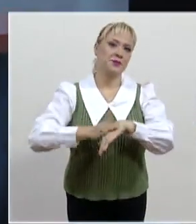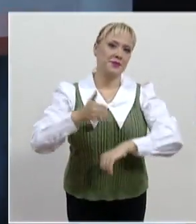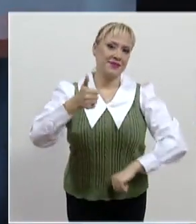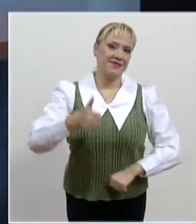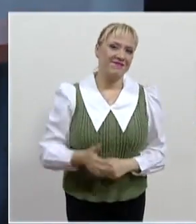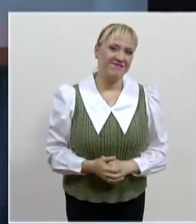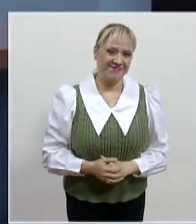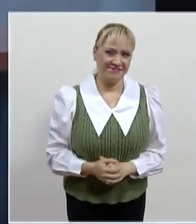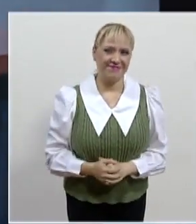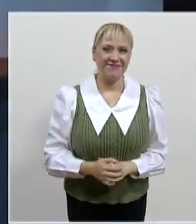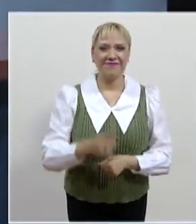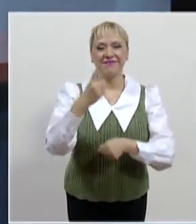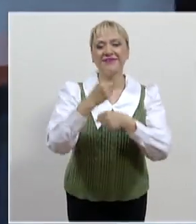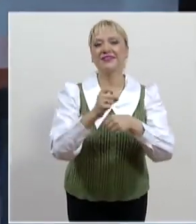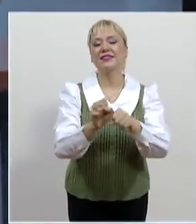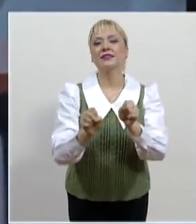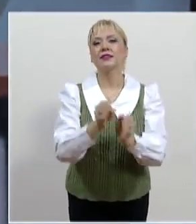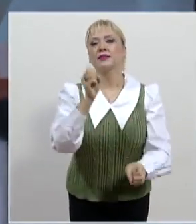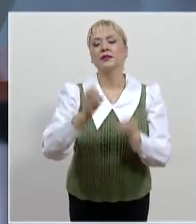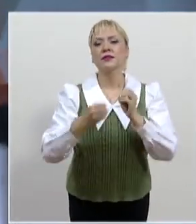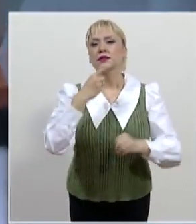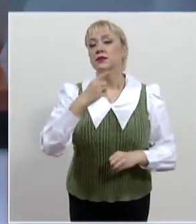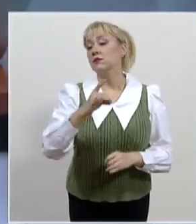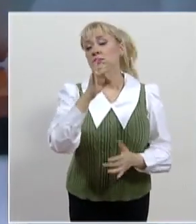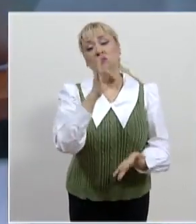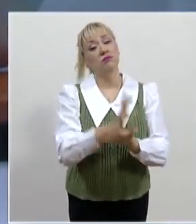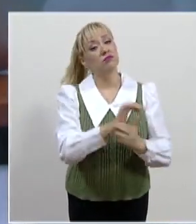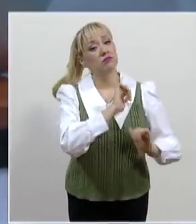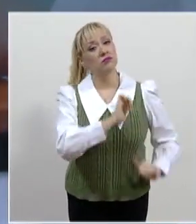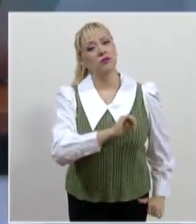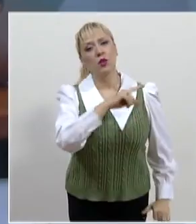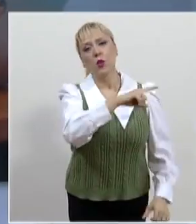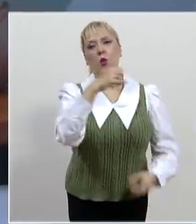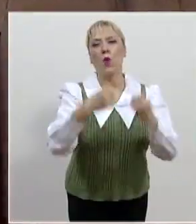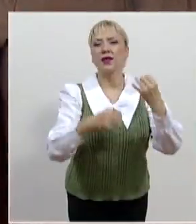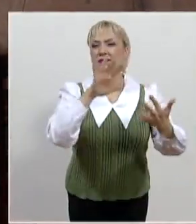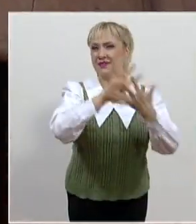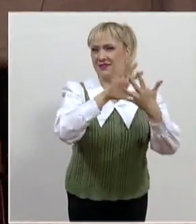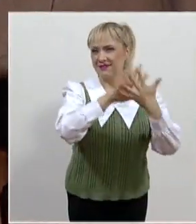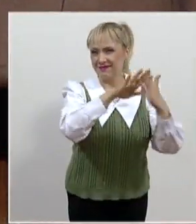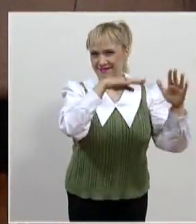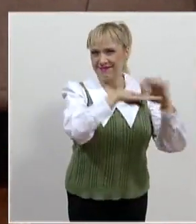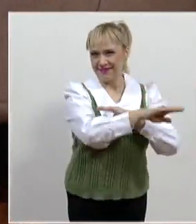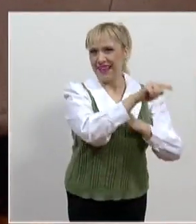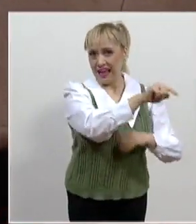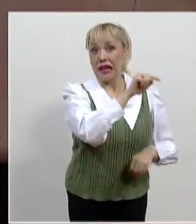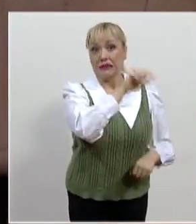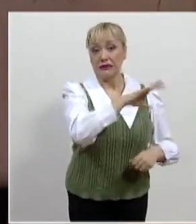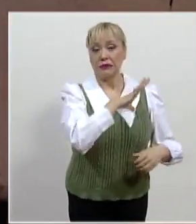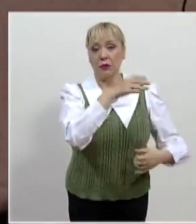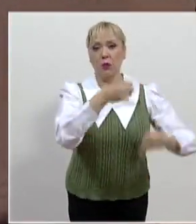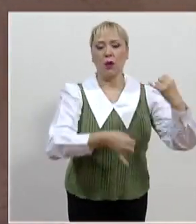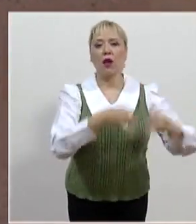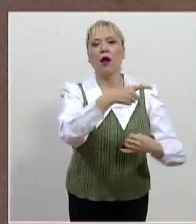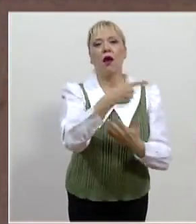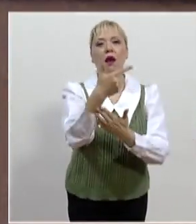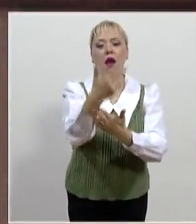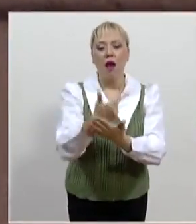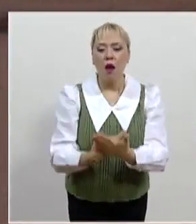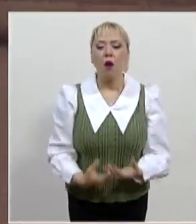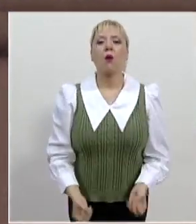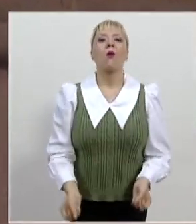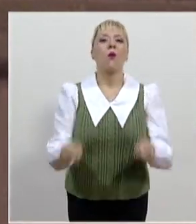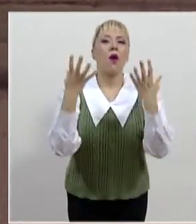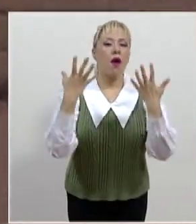La primera sala de la Corte estableció que es competencia exclusiva del juez de ejecución realizar el cómputo de la prisión preventiva o